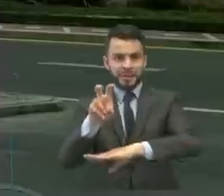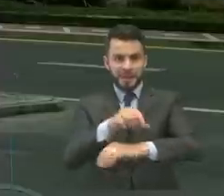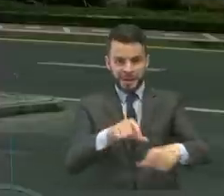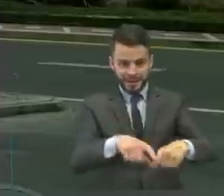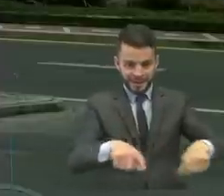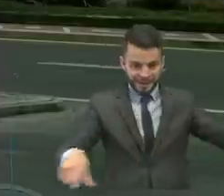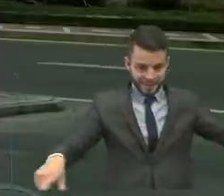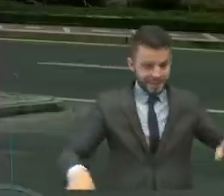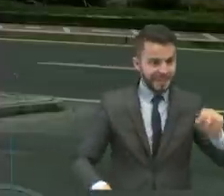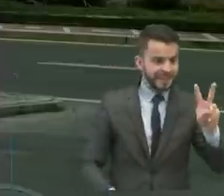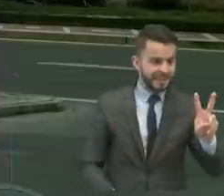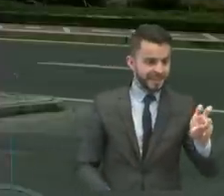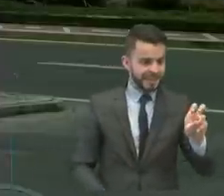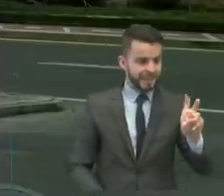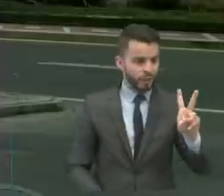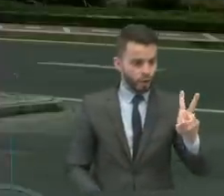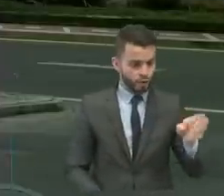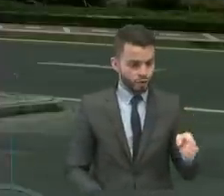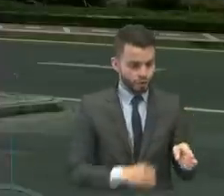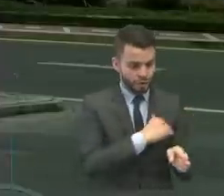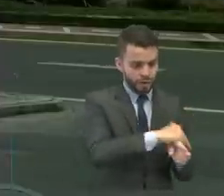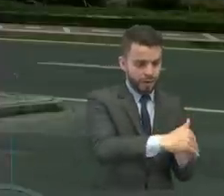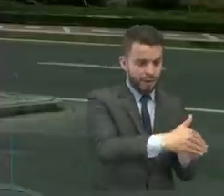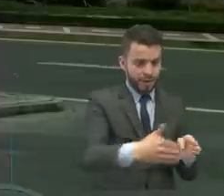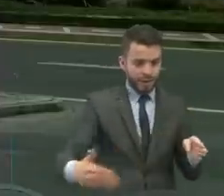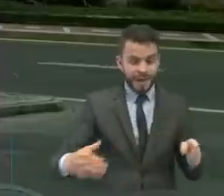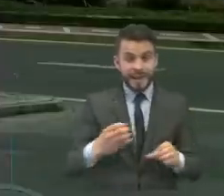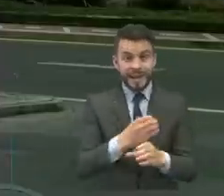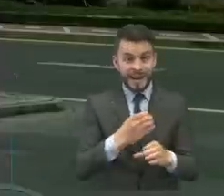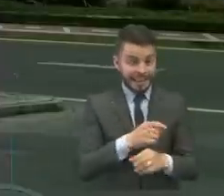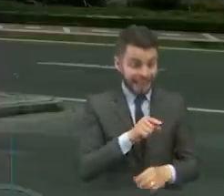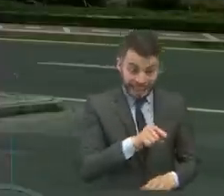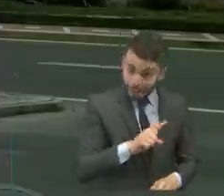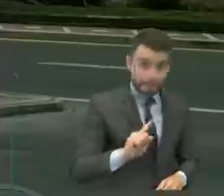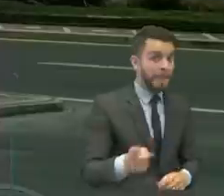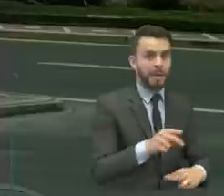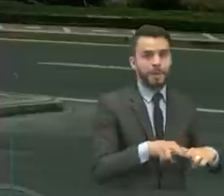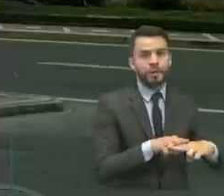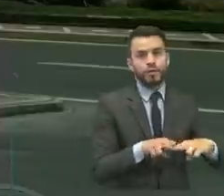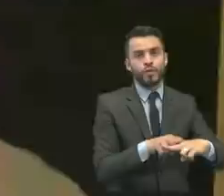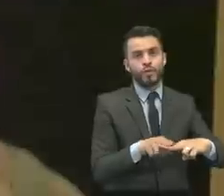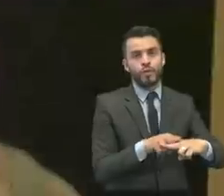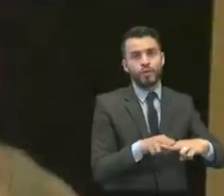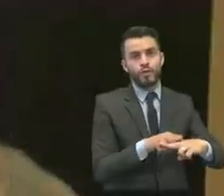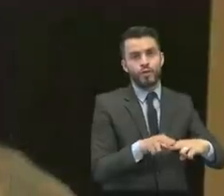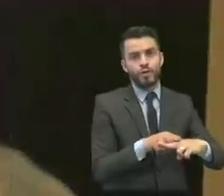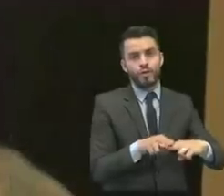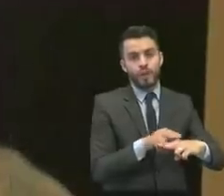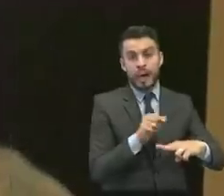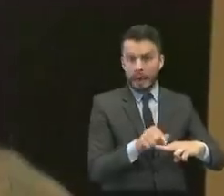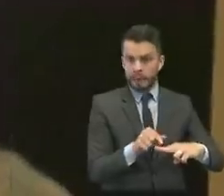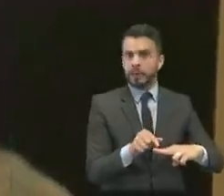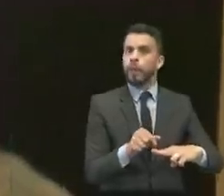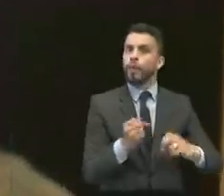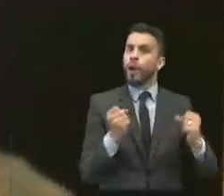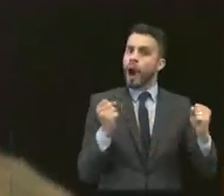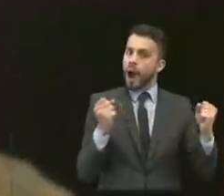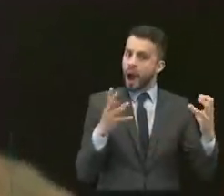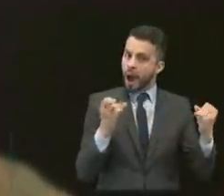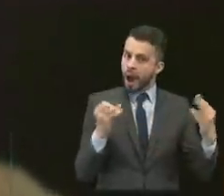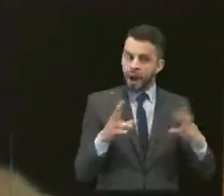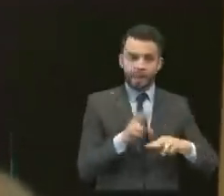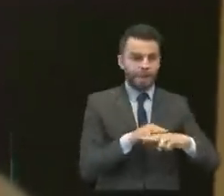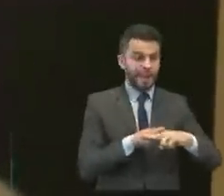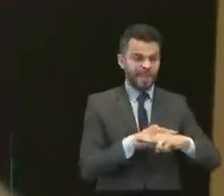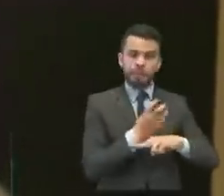con Caracas está la primera fase de la primera línea del metro. Entonces, este es un corredor bien intenso. En viajes que llegan, en viajes que se